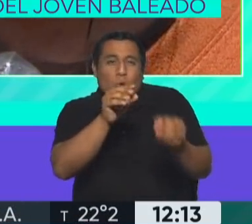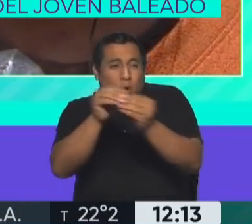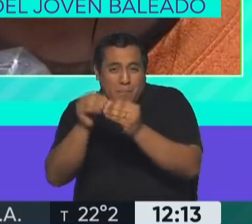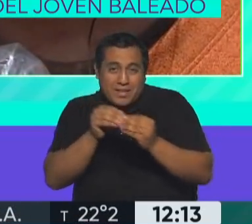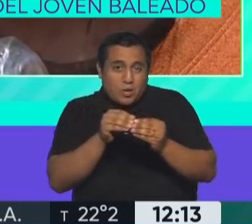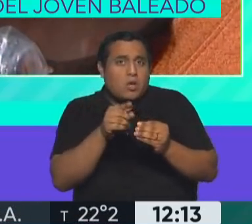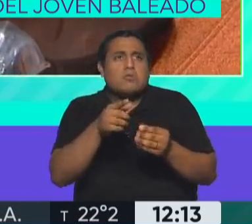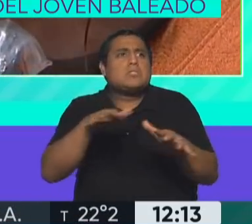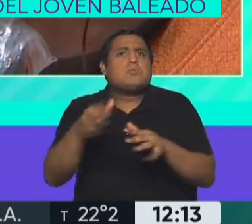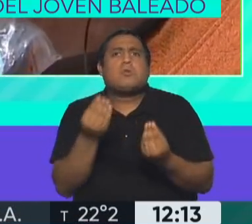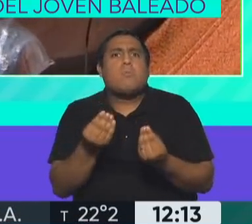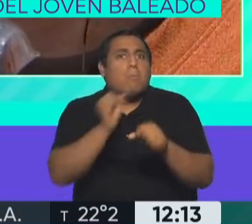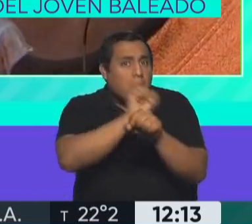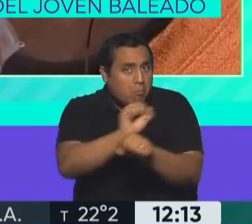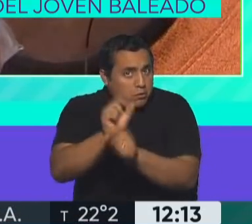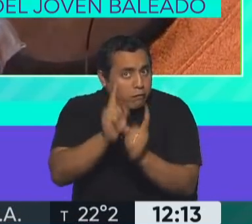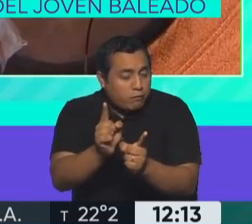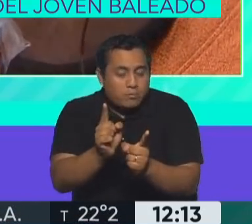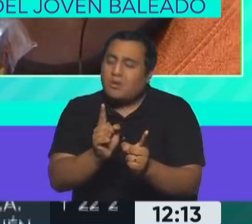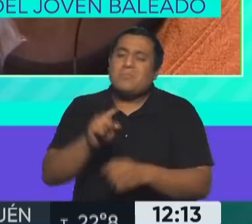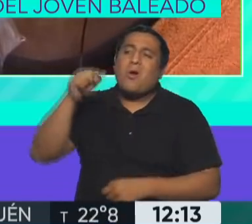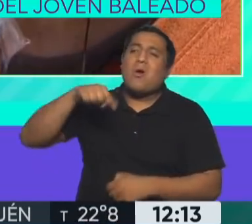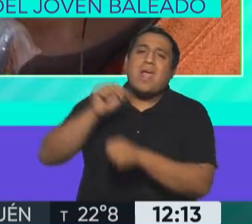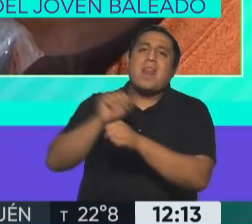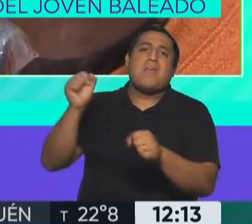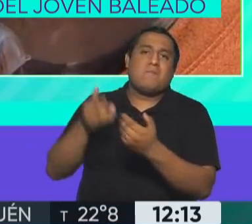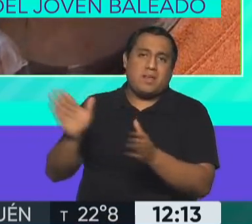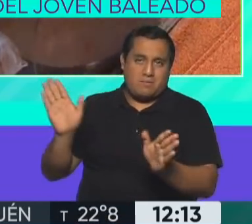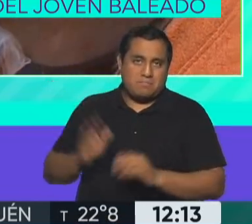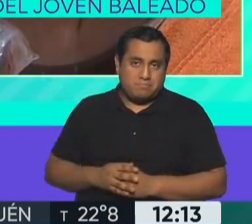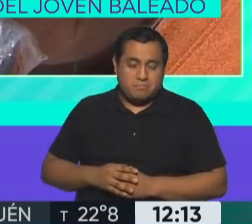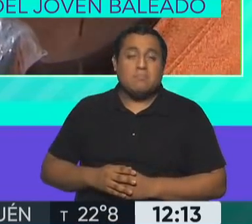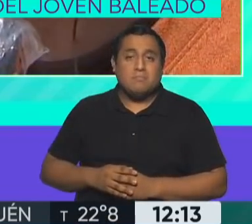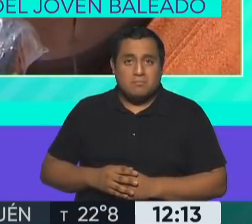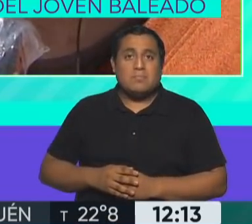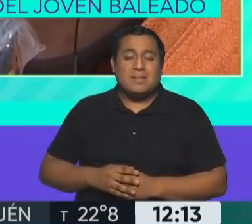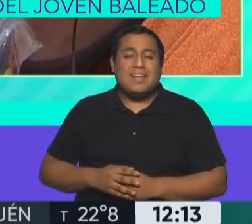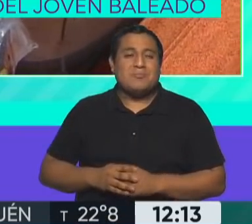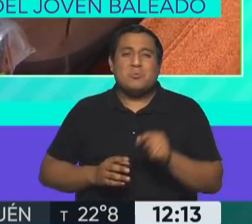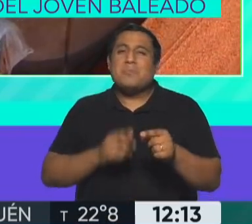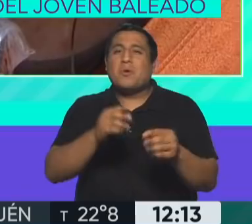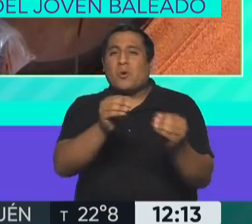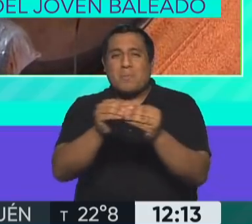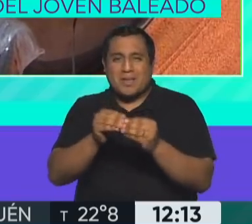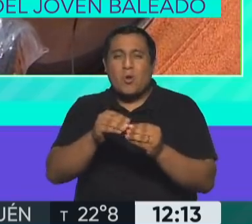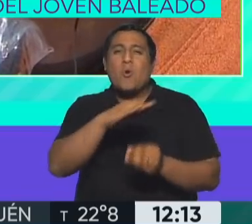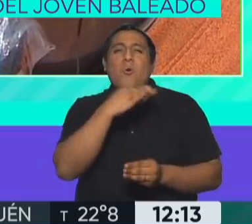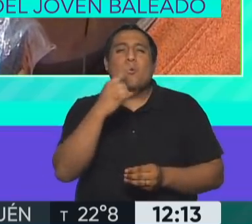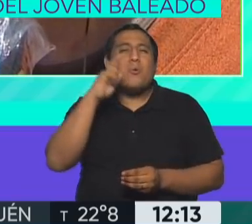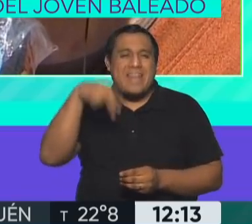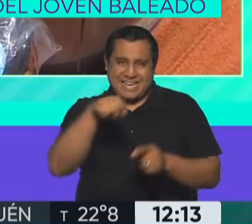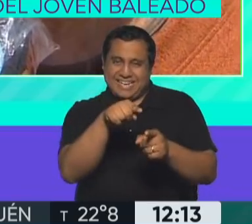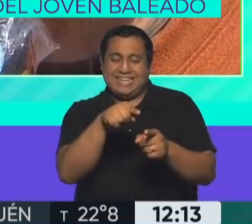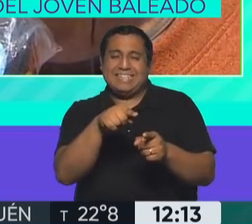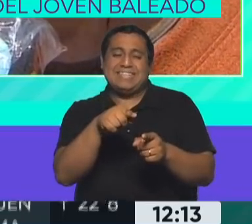detenidos? No, hoy los liberaron. Justamente está uno de los papás acá, de Julián, fueron